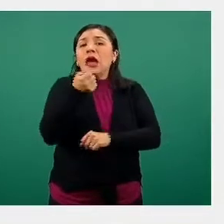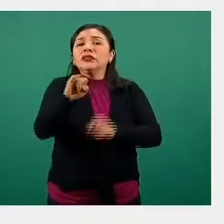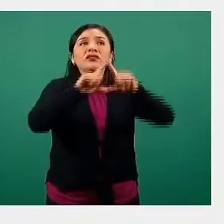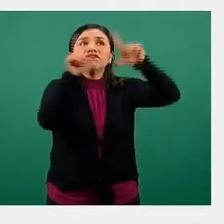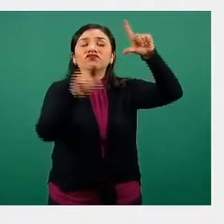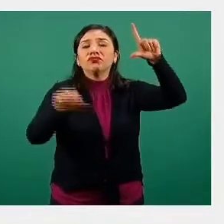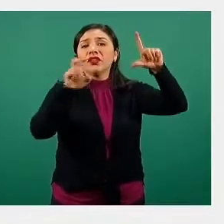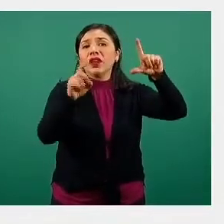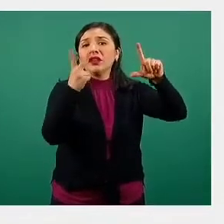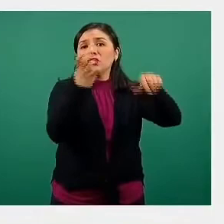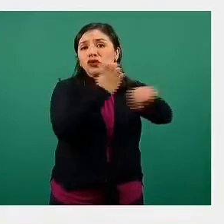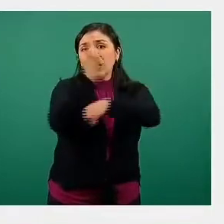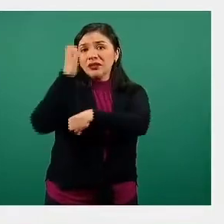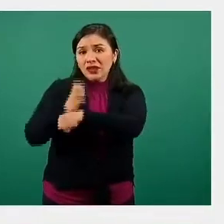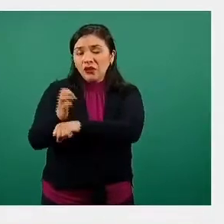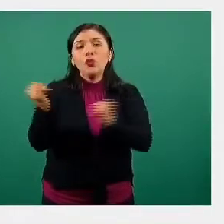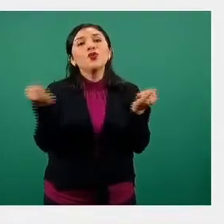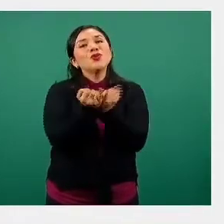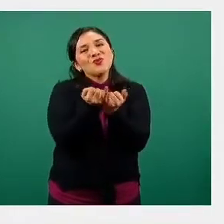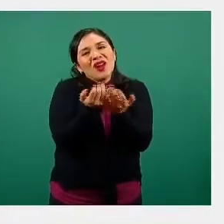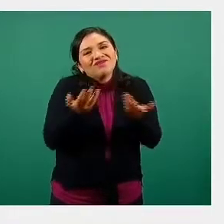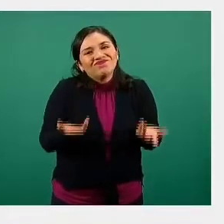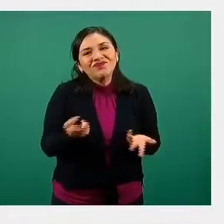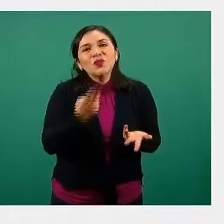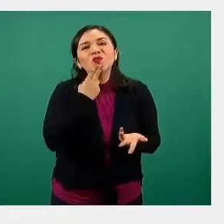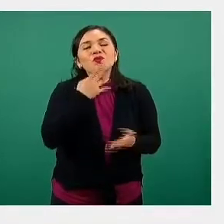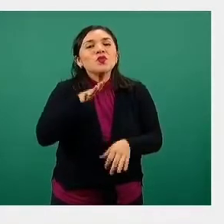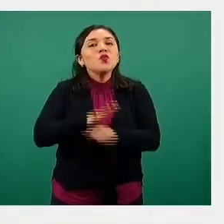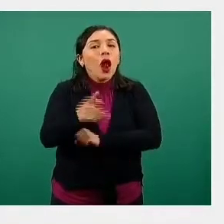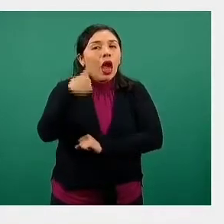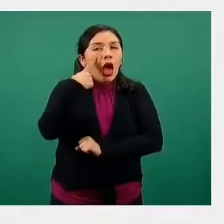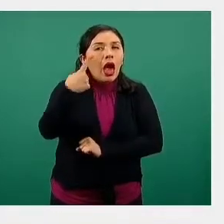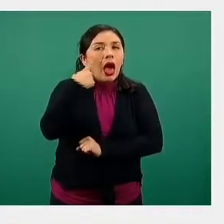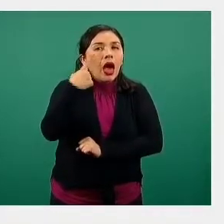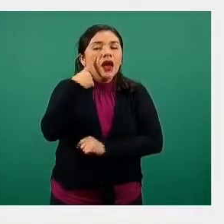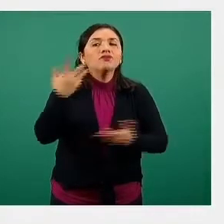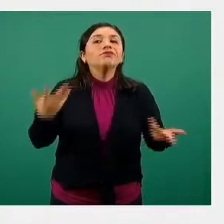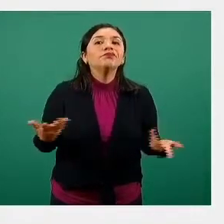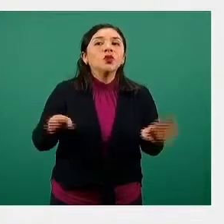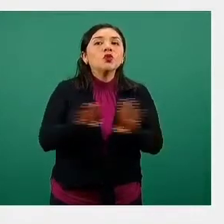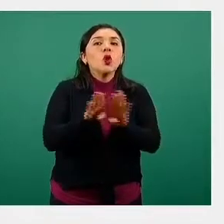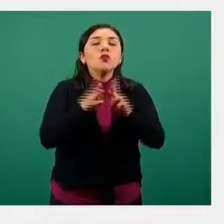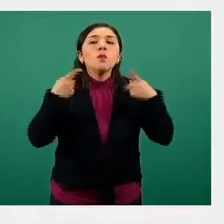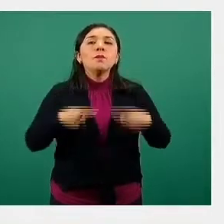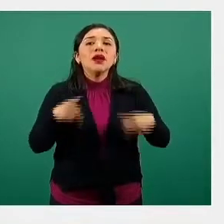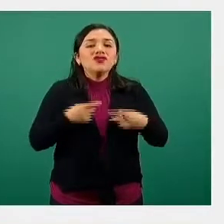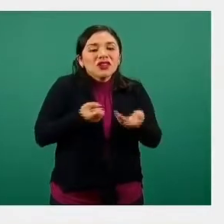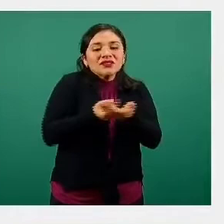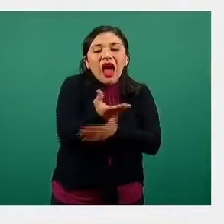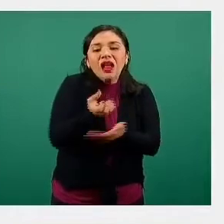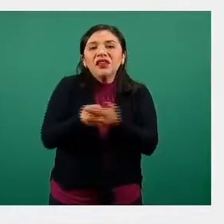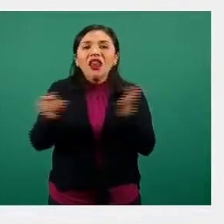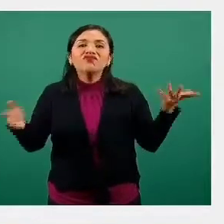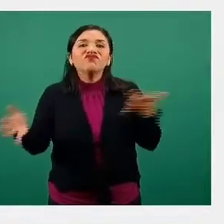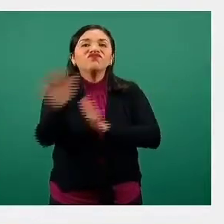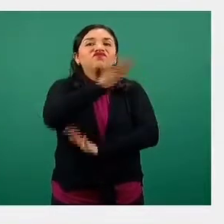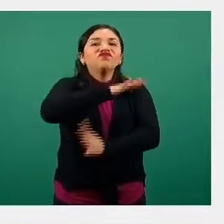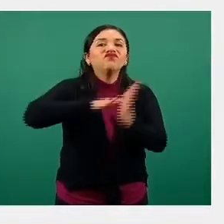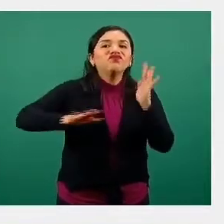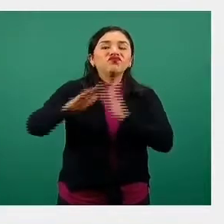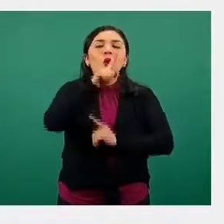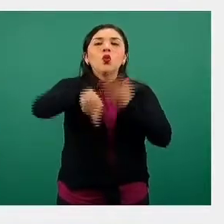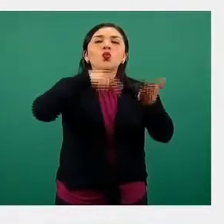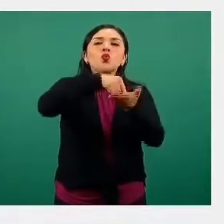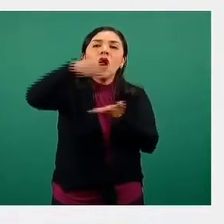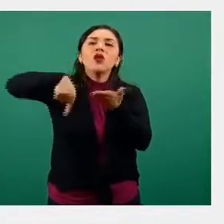federativas y por lo tanto depende obviamente de qué tanto se está presentando la movilidad en cada una de las localidades,